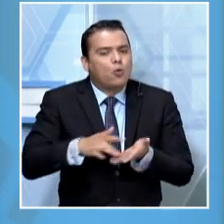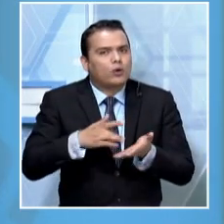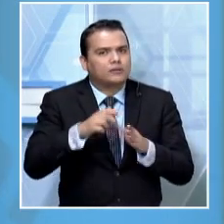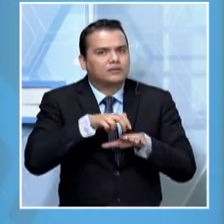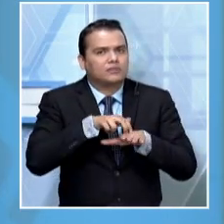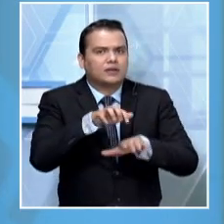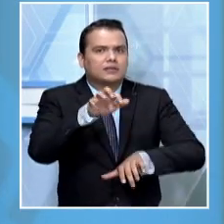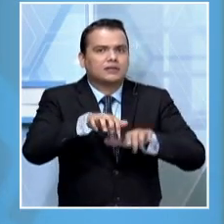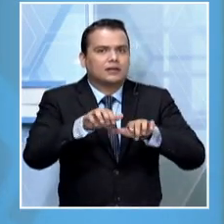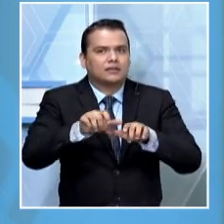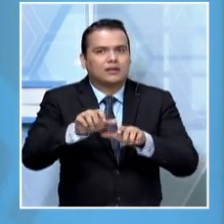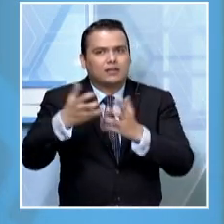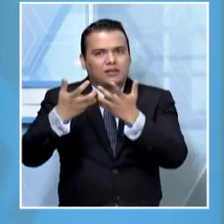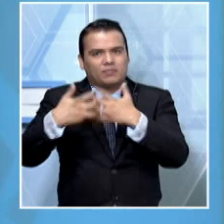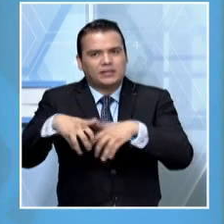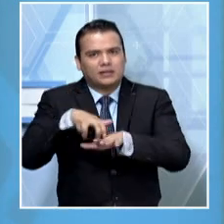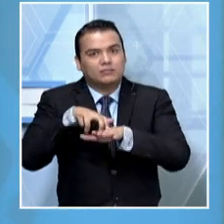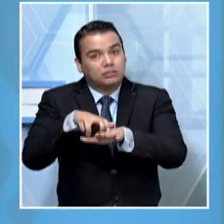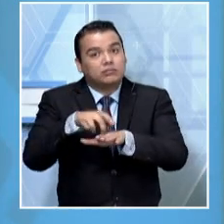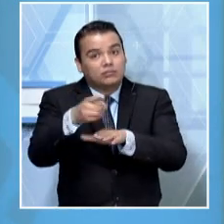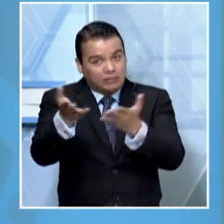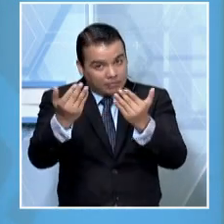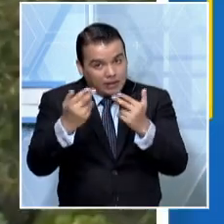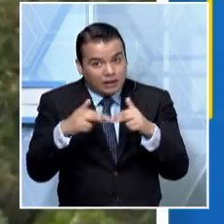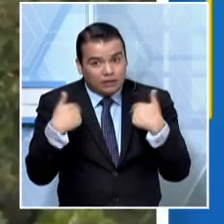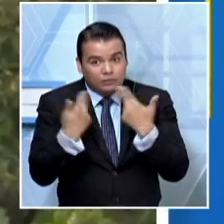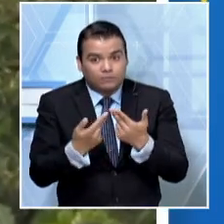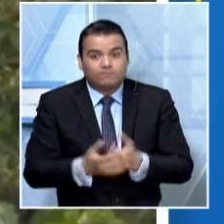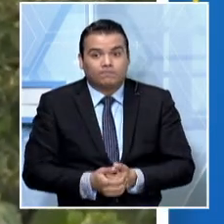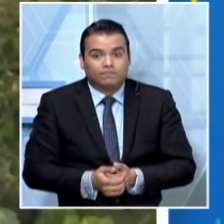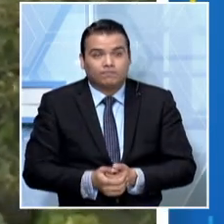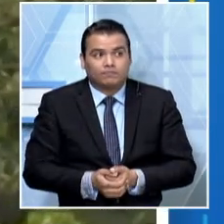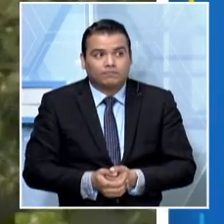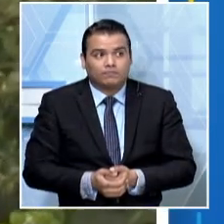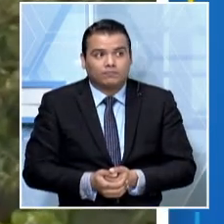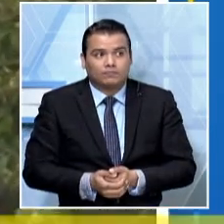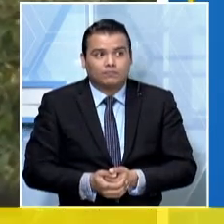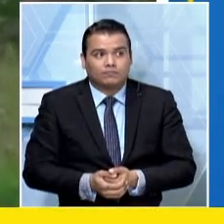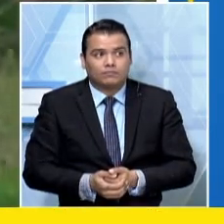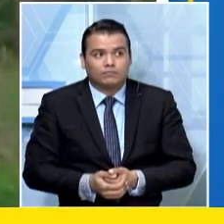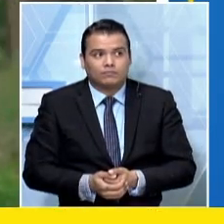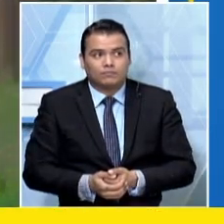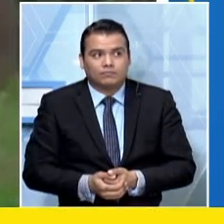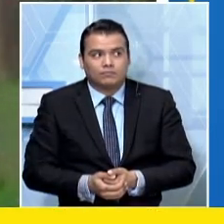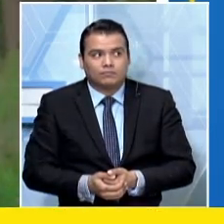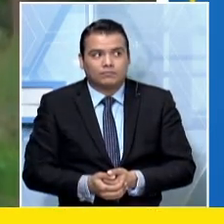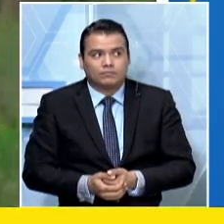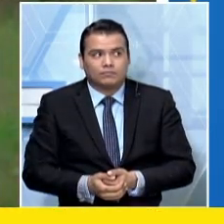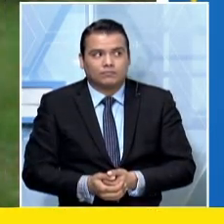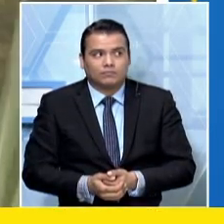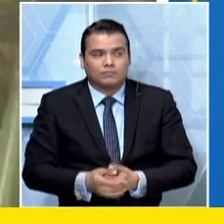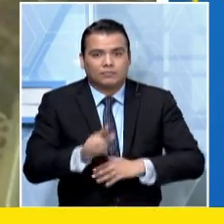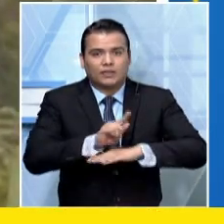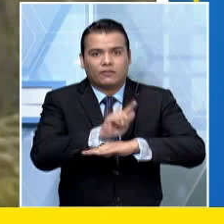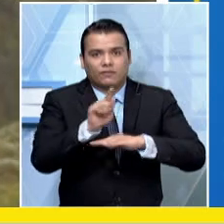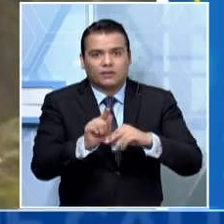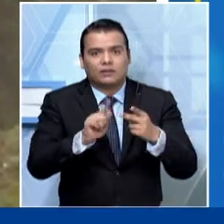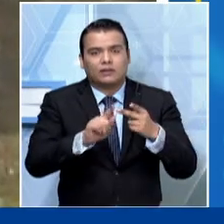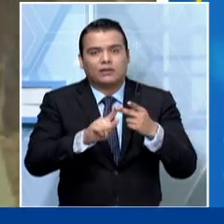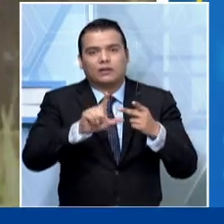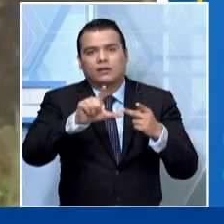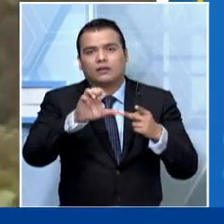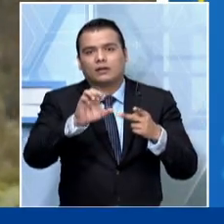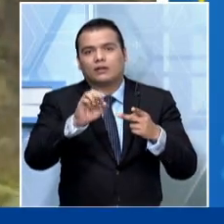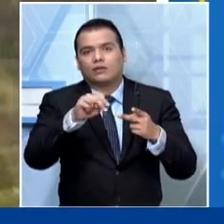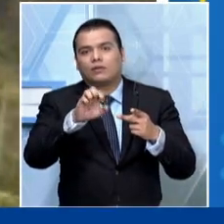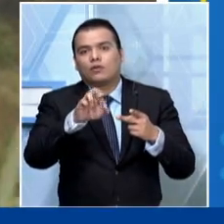Movilidad y los representantes de la empresa de transporte. Los habitantes de los corregimientos de Felidia y La Leonera están